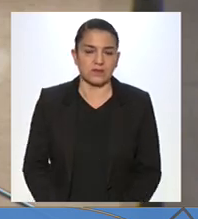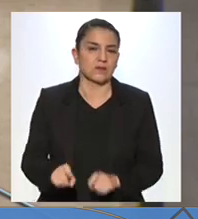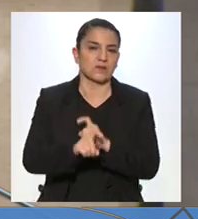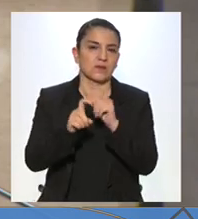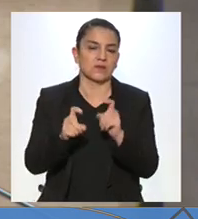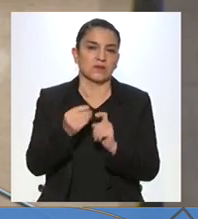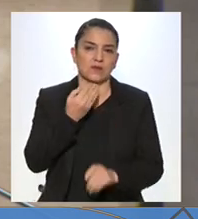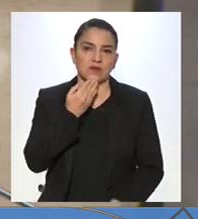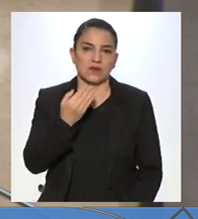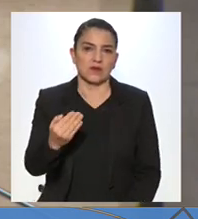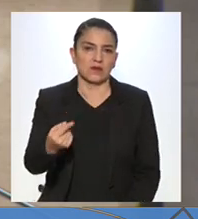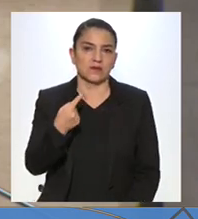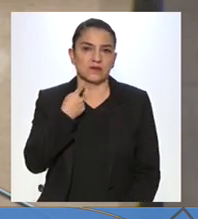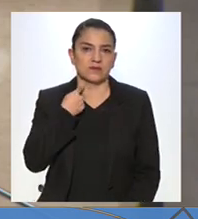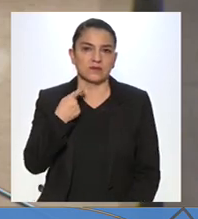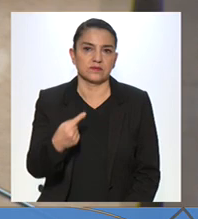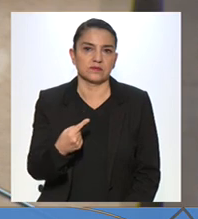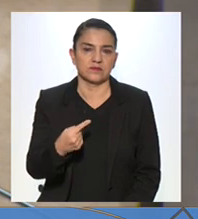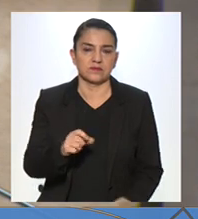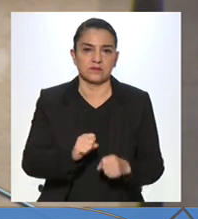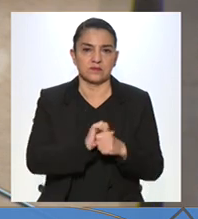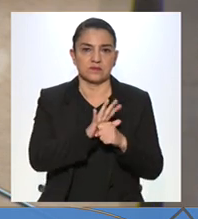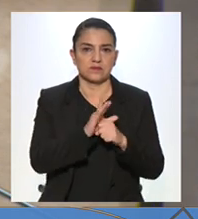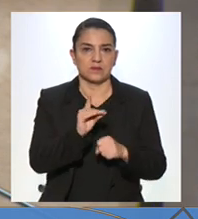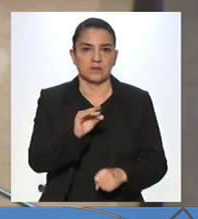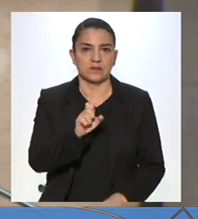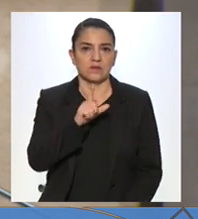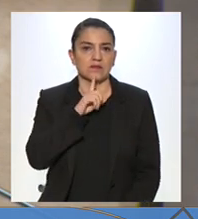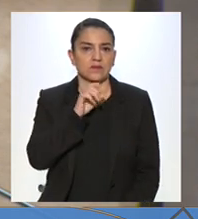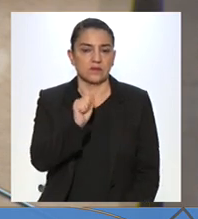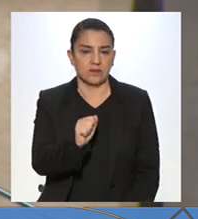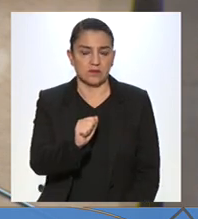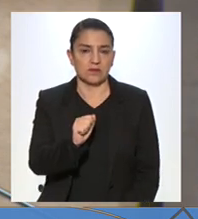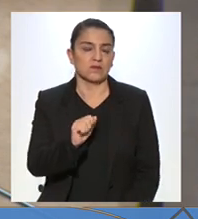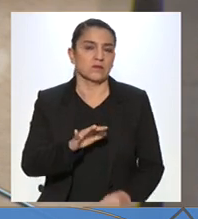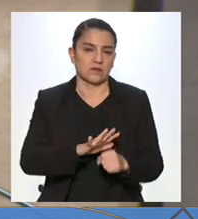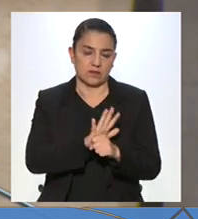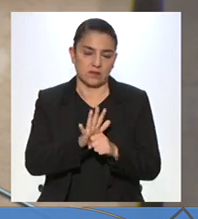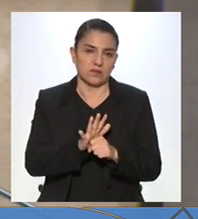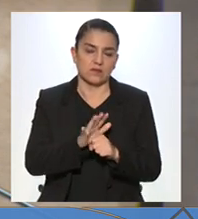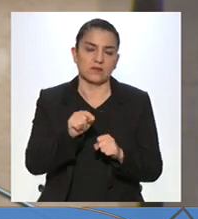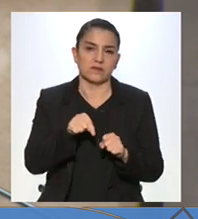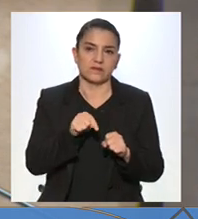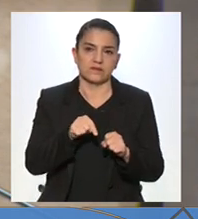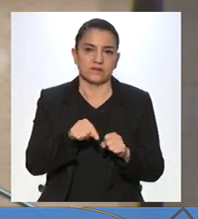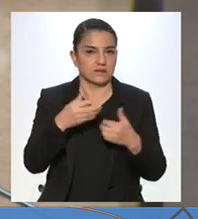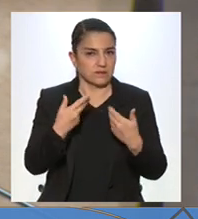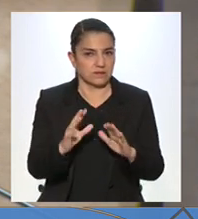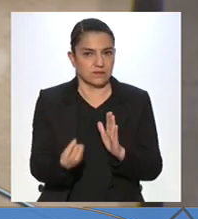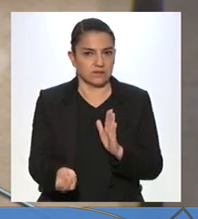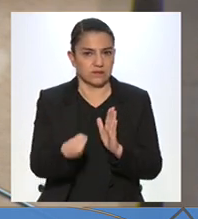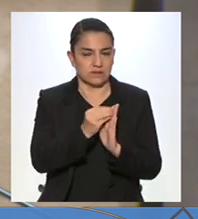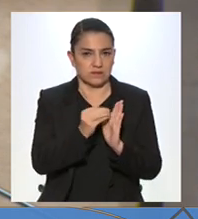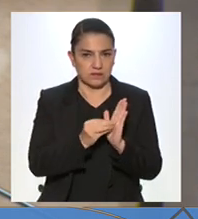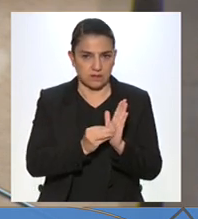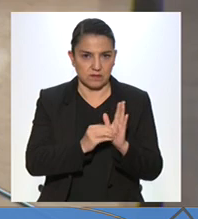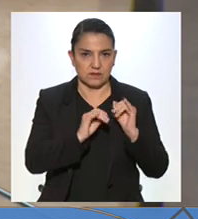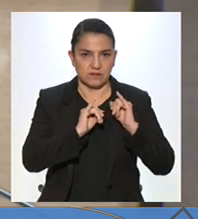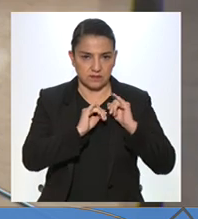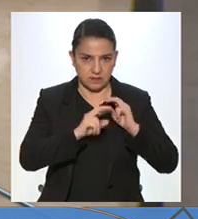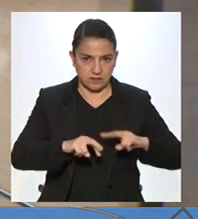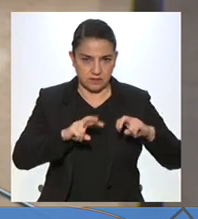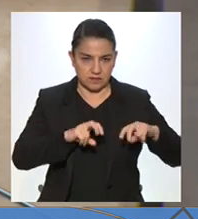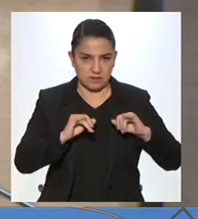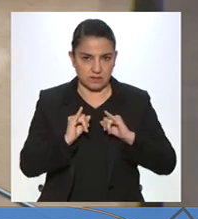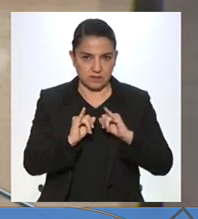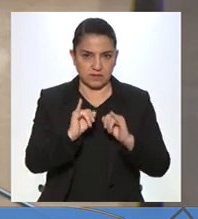Preguntaba también por el efecto de la variante Delta del COVID-19. Eso está incluido dentro de nuestro análisis de sensibilidad en